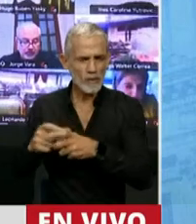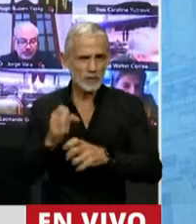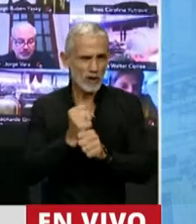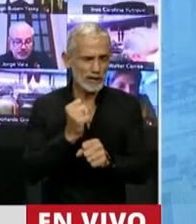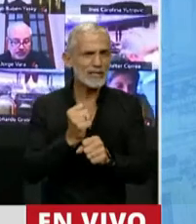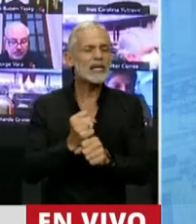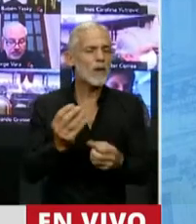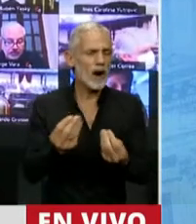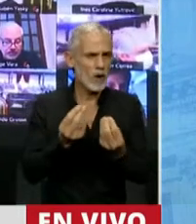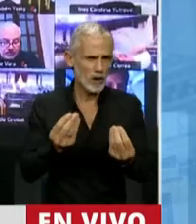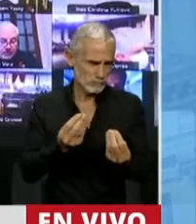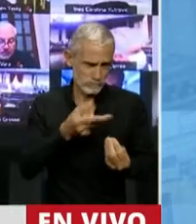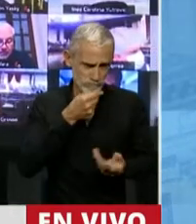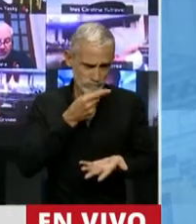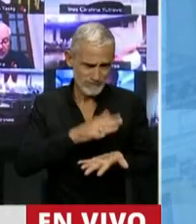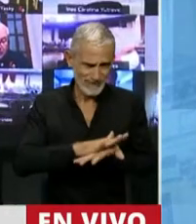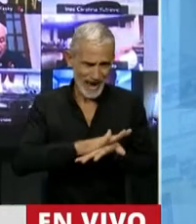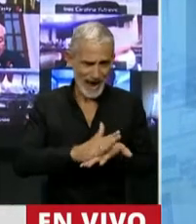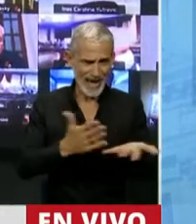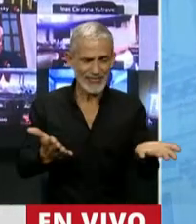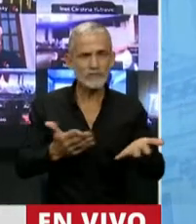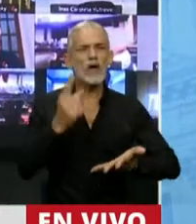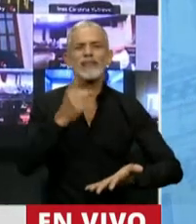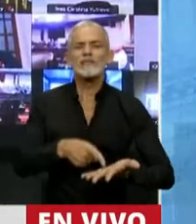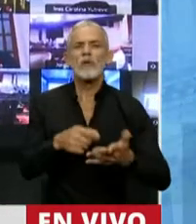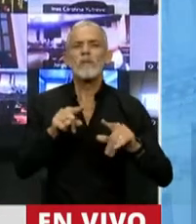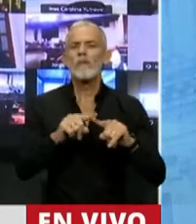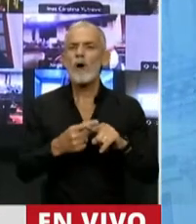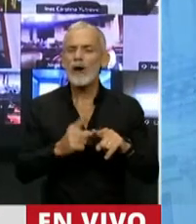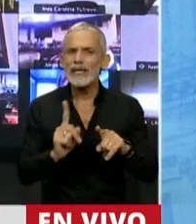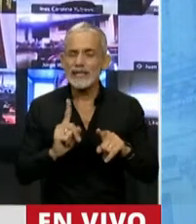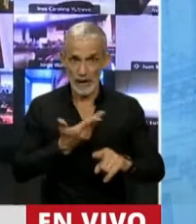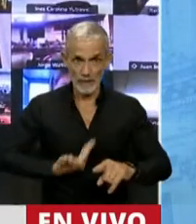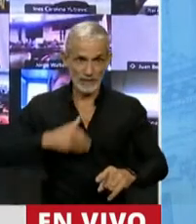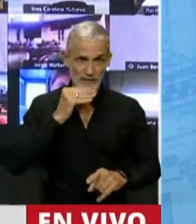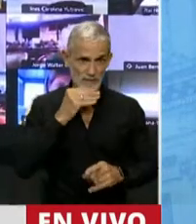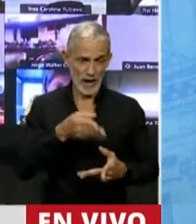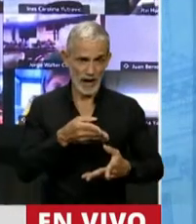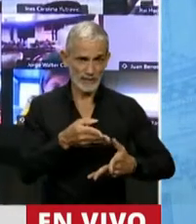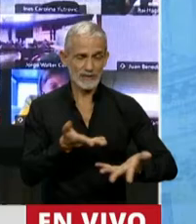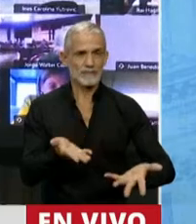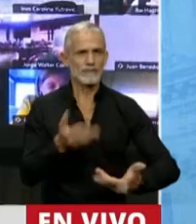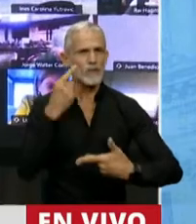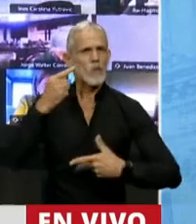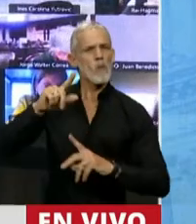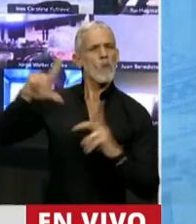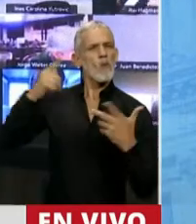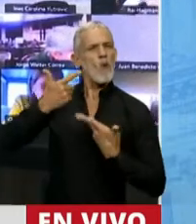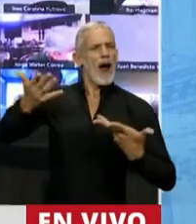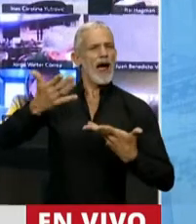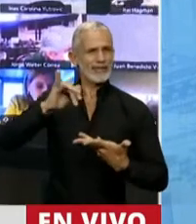prácticamente nulo y esto es una decisión política de la presidencia de la cámara